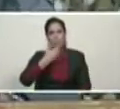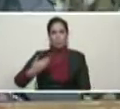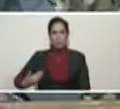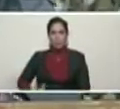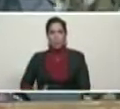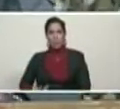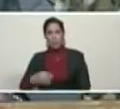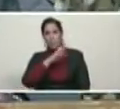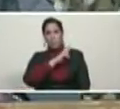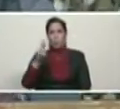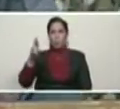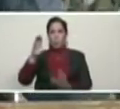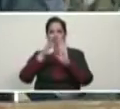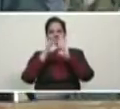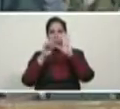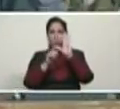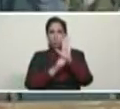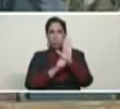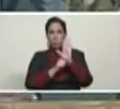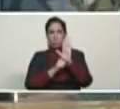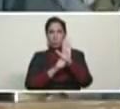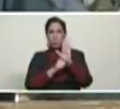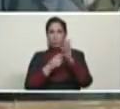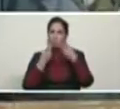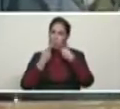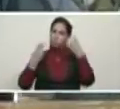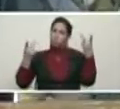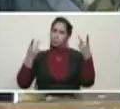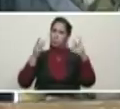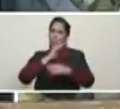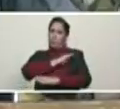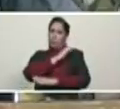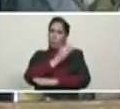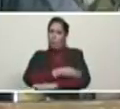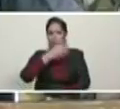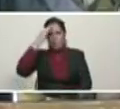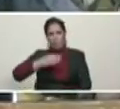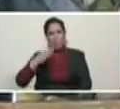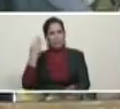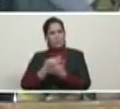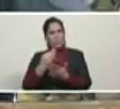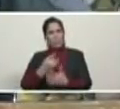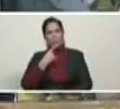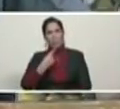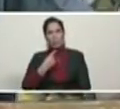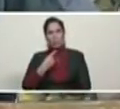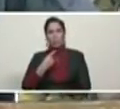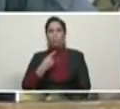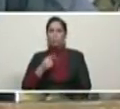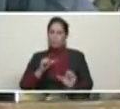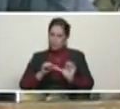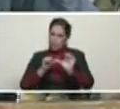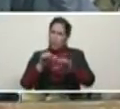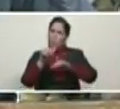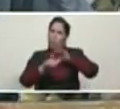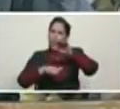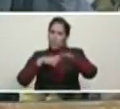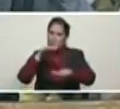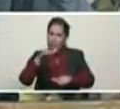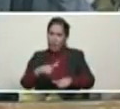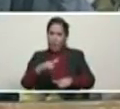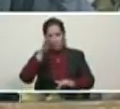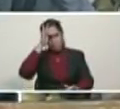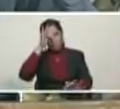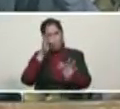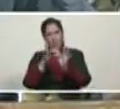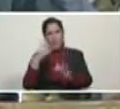Constitucional y decirle a las fuerzas militares, como siempre les digo, vamos adelante, vamos a tener fe